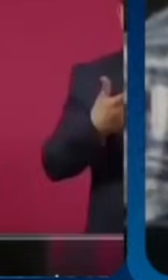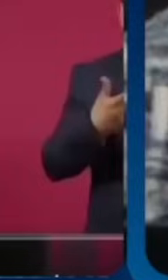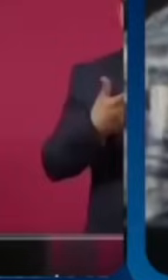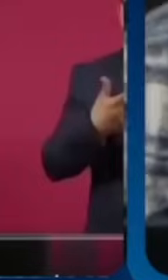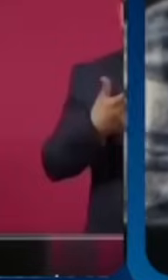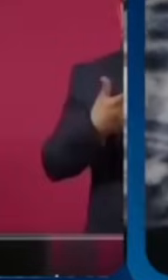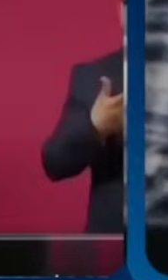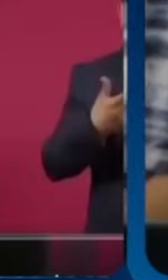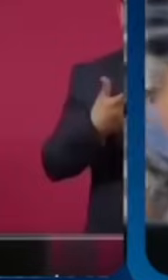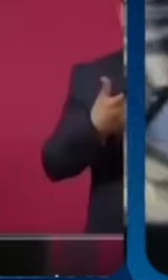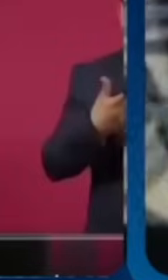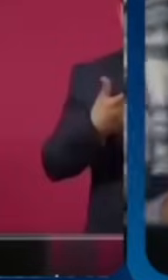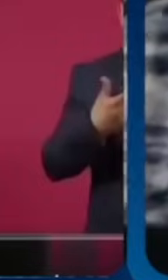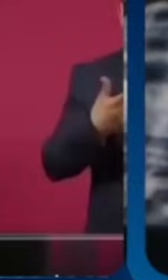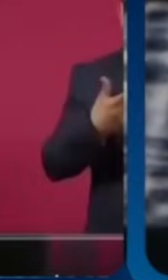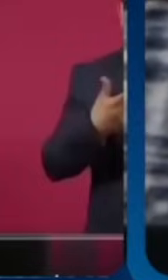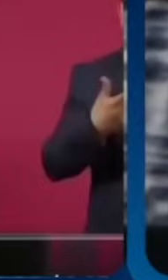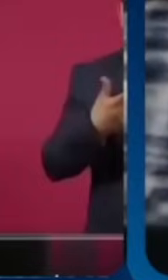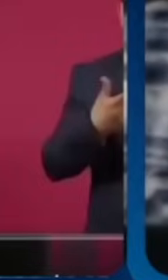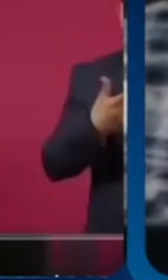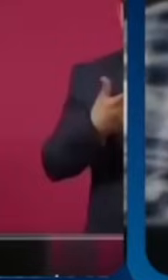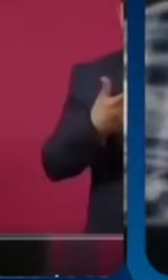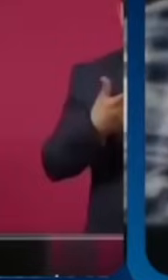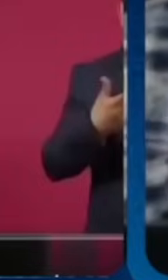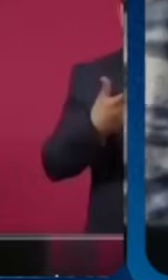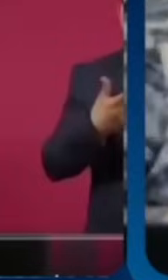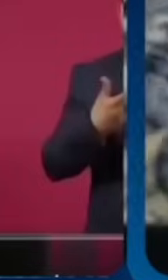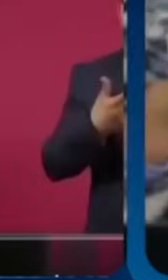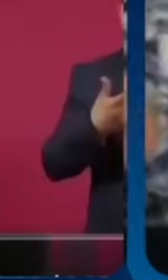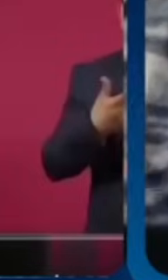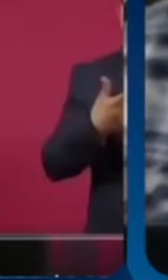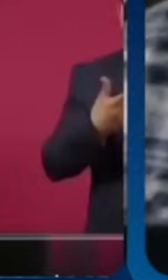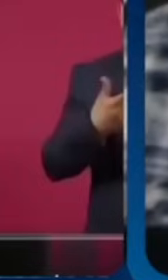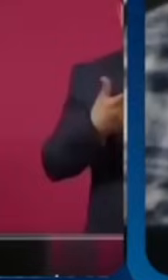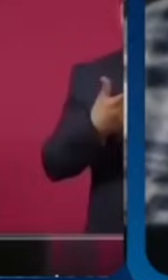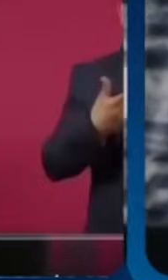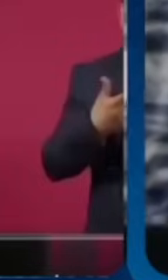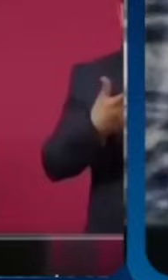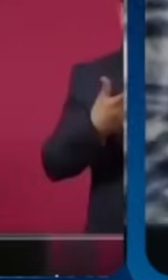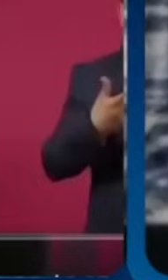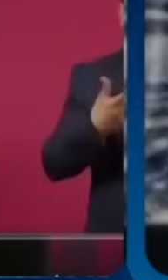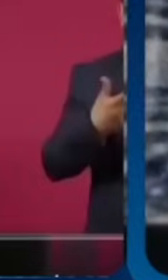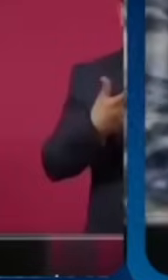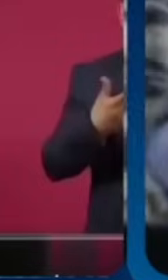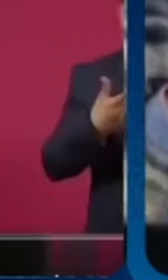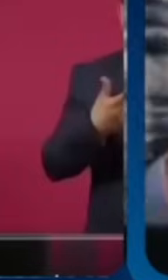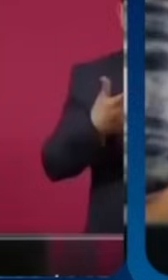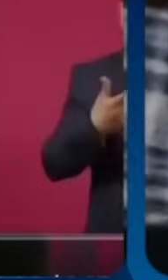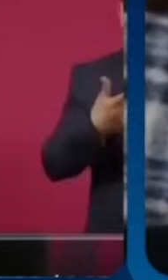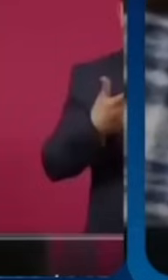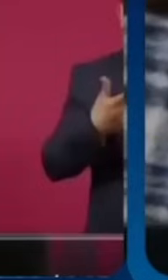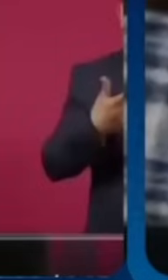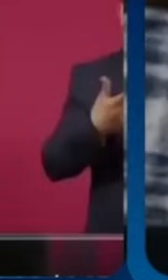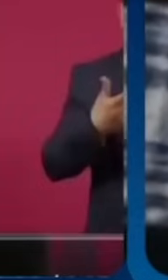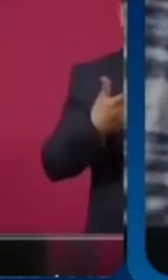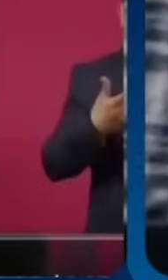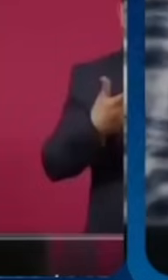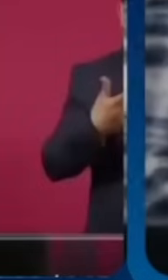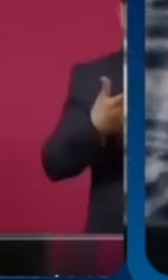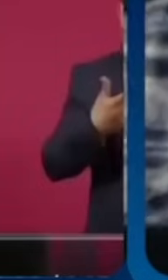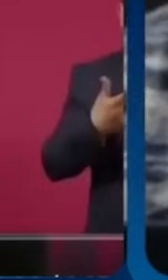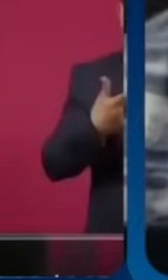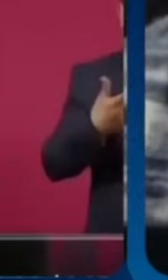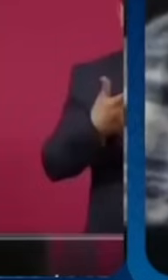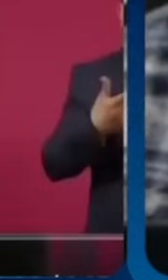estaba contando, tengo varios compañeros que están trabajando en el Poder Judicial. Me pidieron que no revelara nombres, pero ¿qué